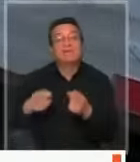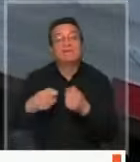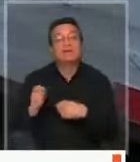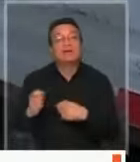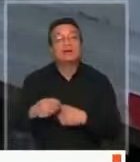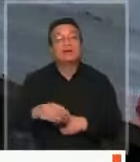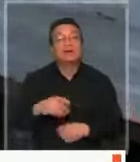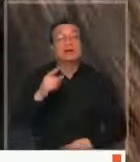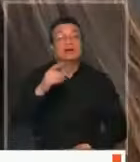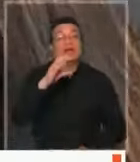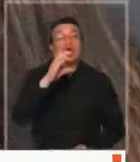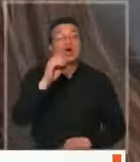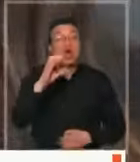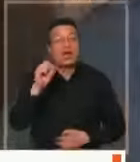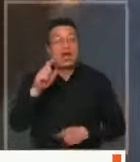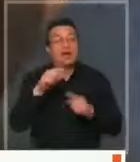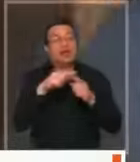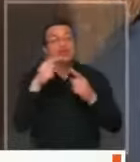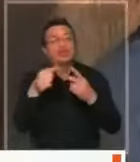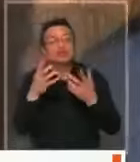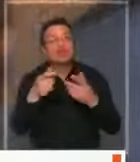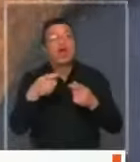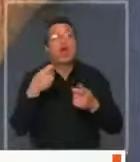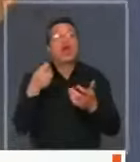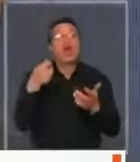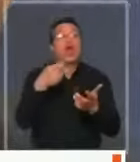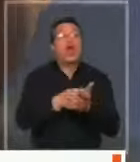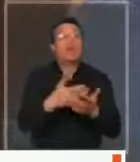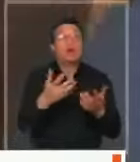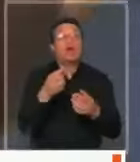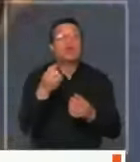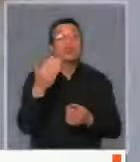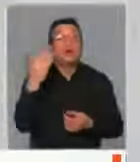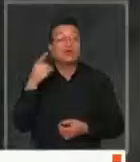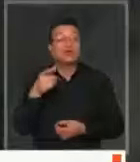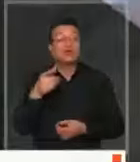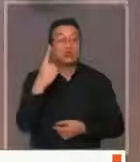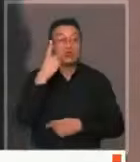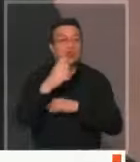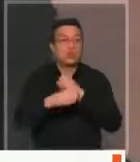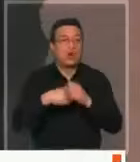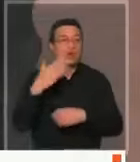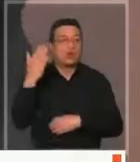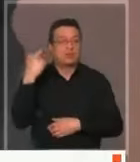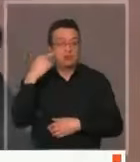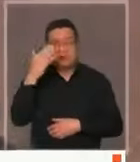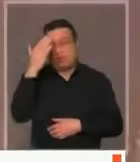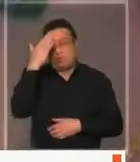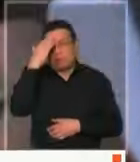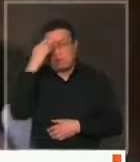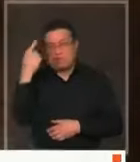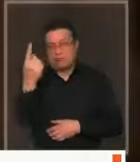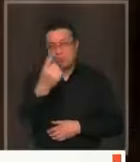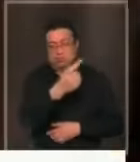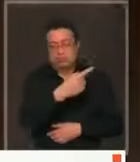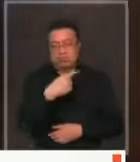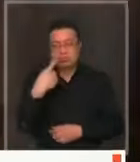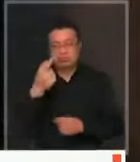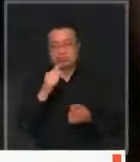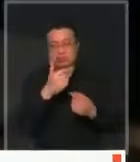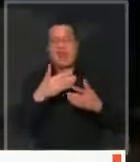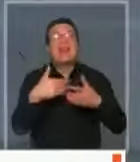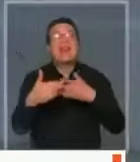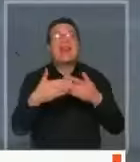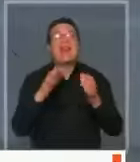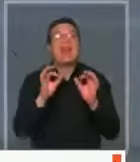Coca más árnica. Sí, ¿y esto hace cuánto la está ocupando? Yo hace como un año. Un producto popular en el mercado de las alternativas